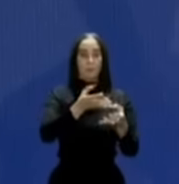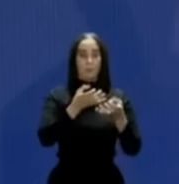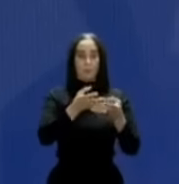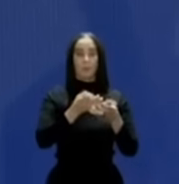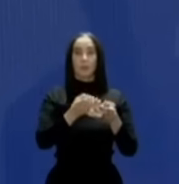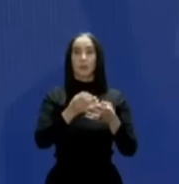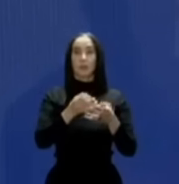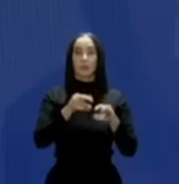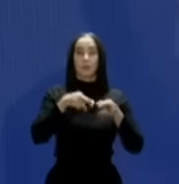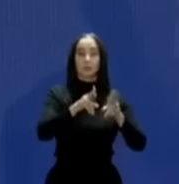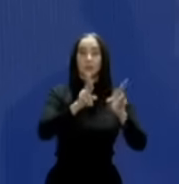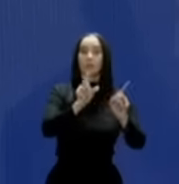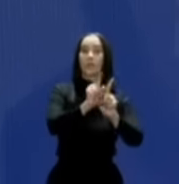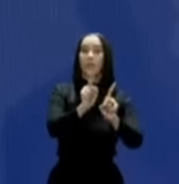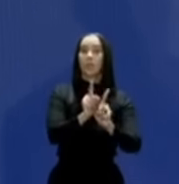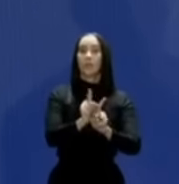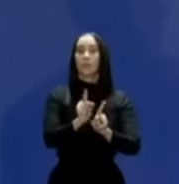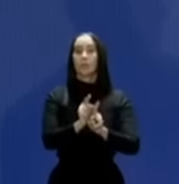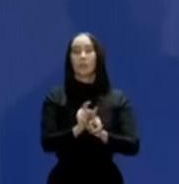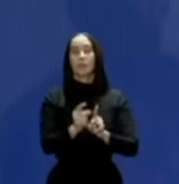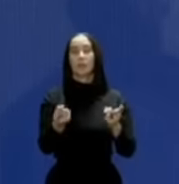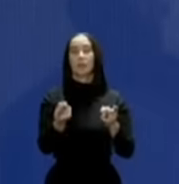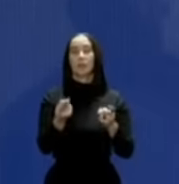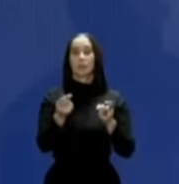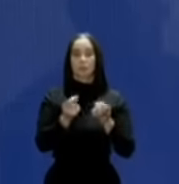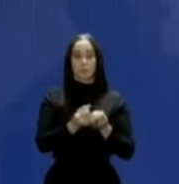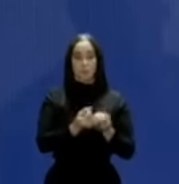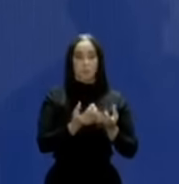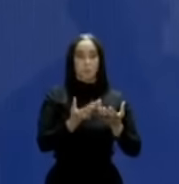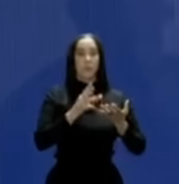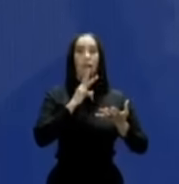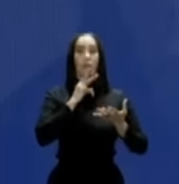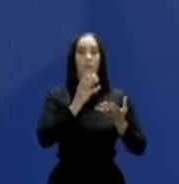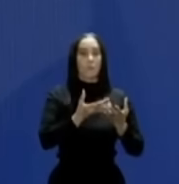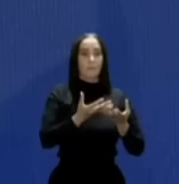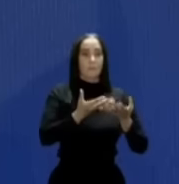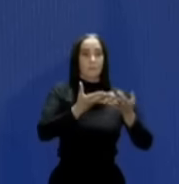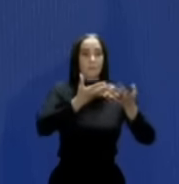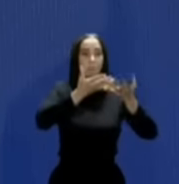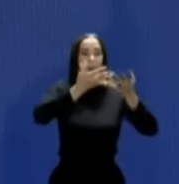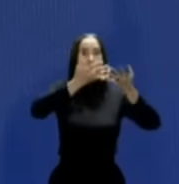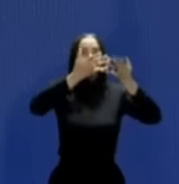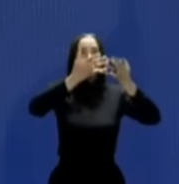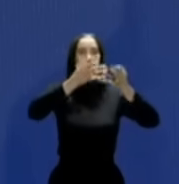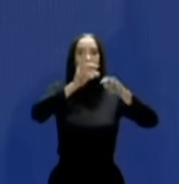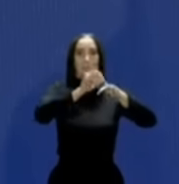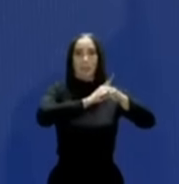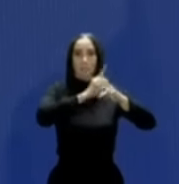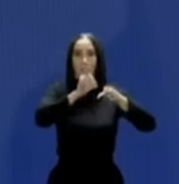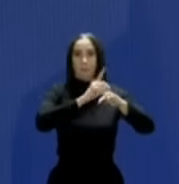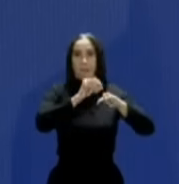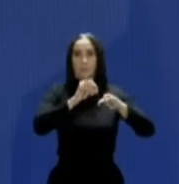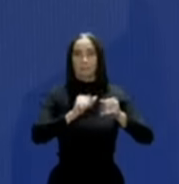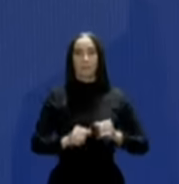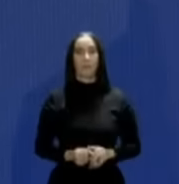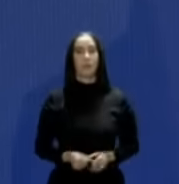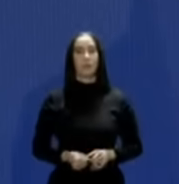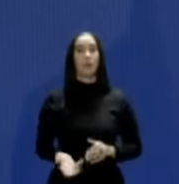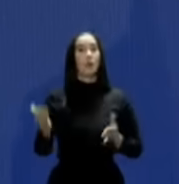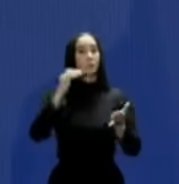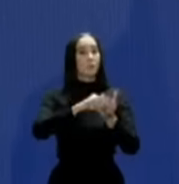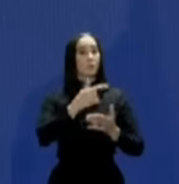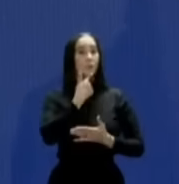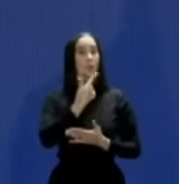del río, sino también incluso inundaría una parte de Dajabón.